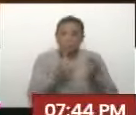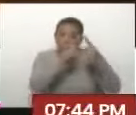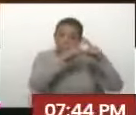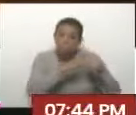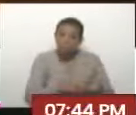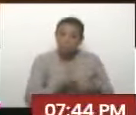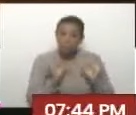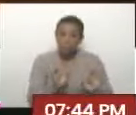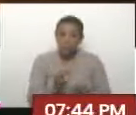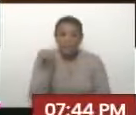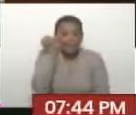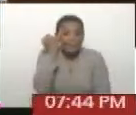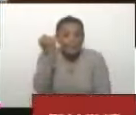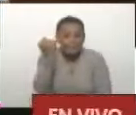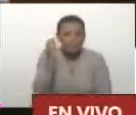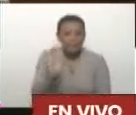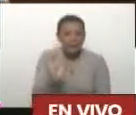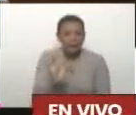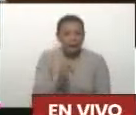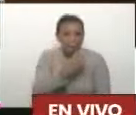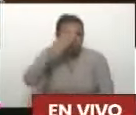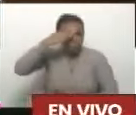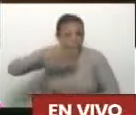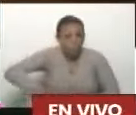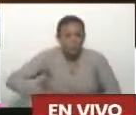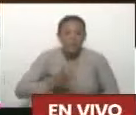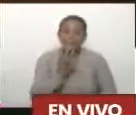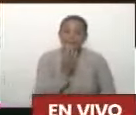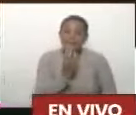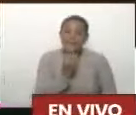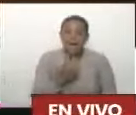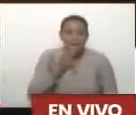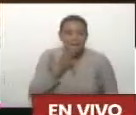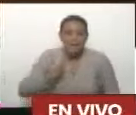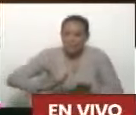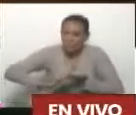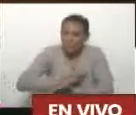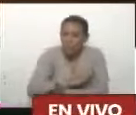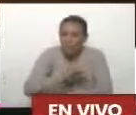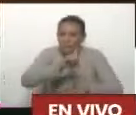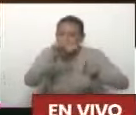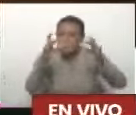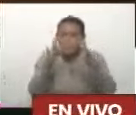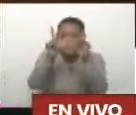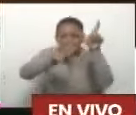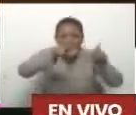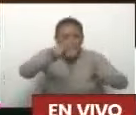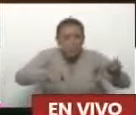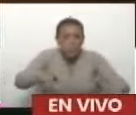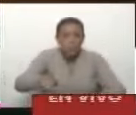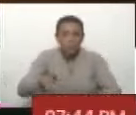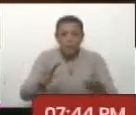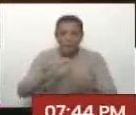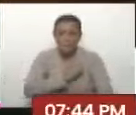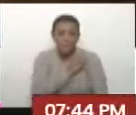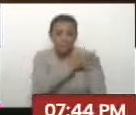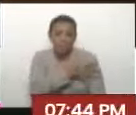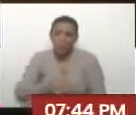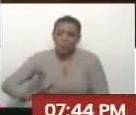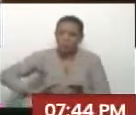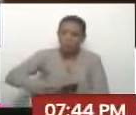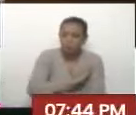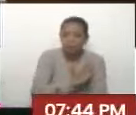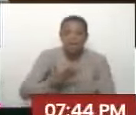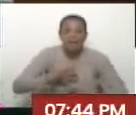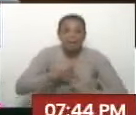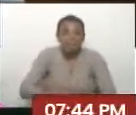doctrina día las fuerzas israelí por tener aniquilar el tejido social palestino en un